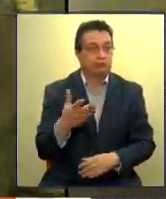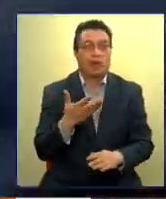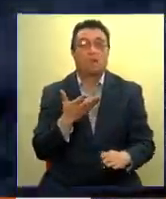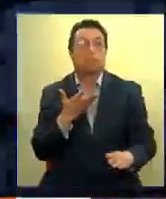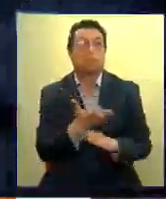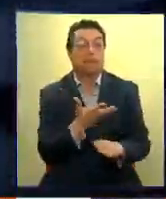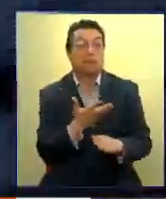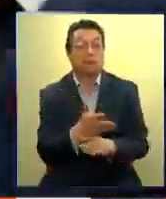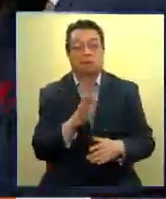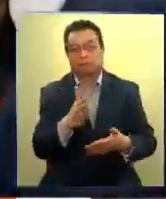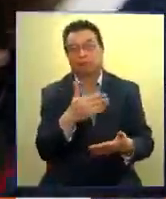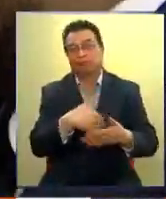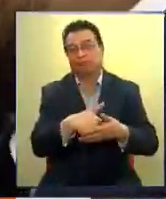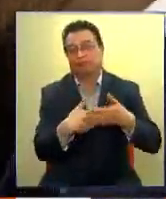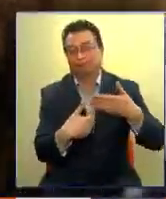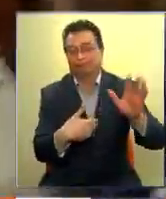la salida del general rosas